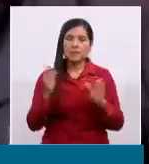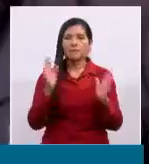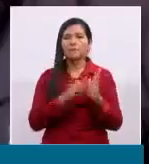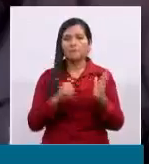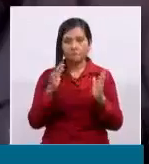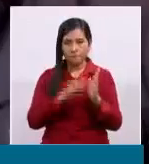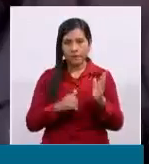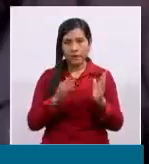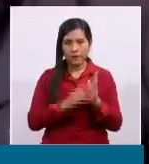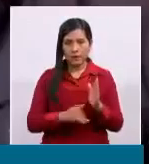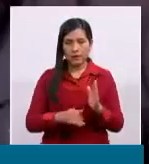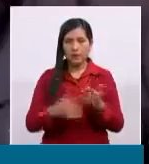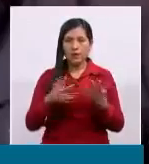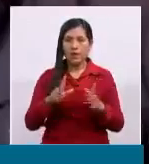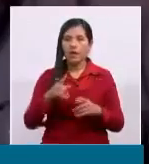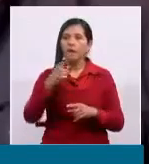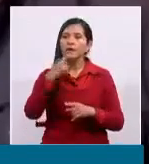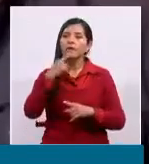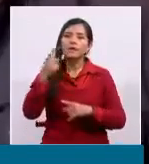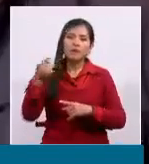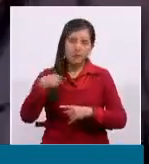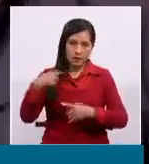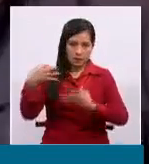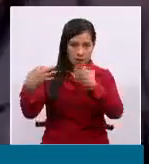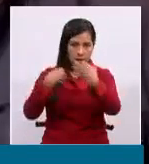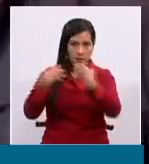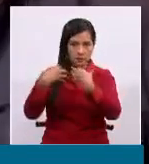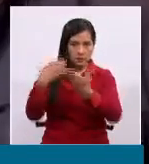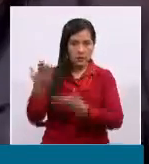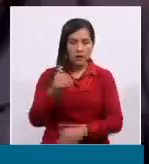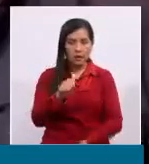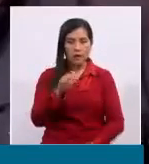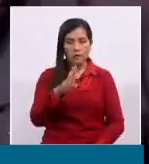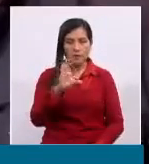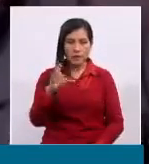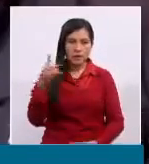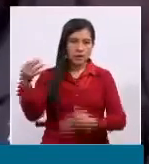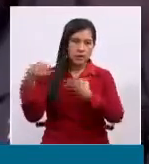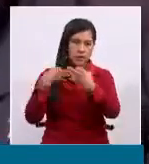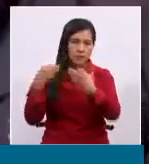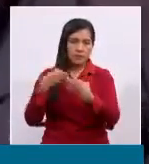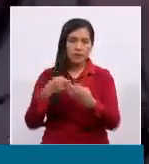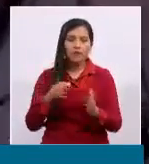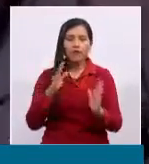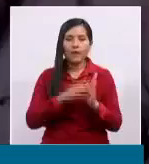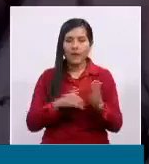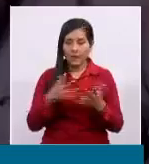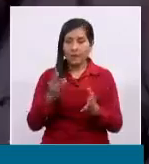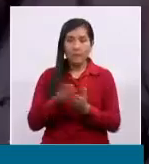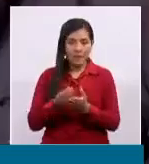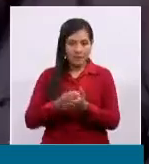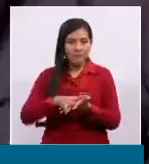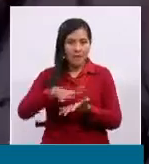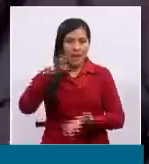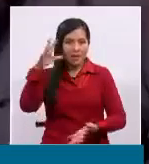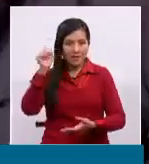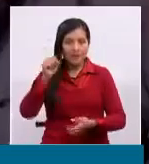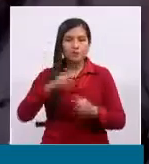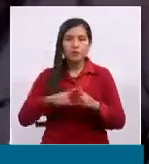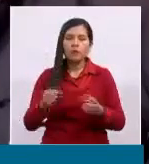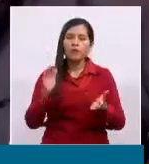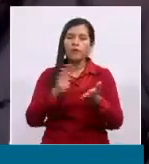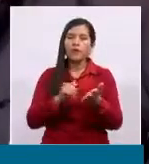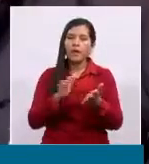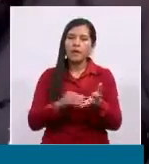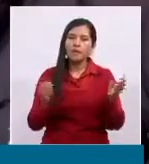más, según lo que nos dice la Administradora Boliviana de Carreteras, que aún así falta mucho más para el mantenimiento